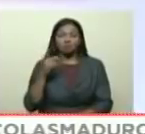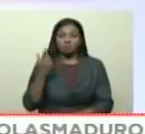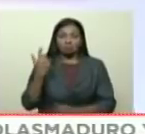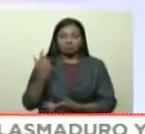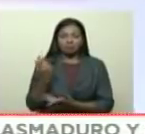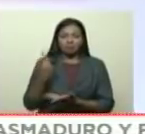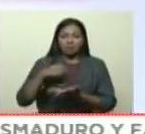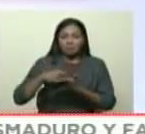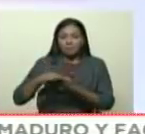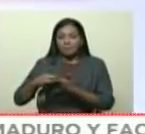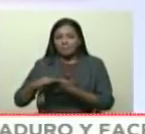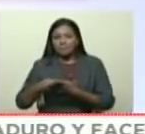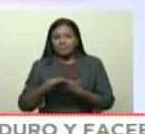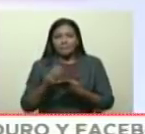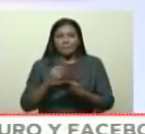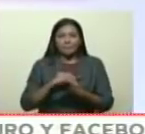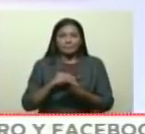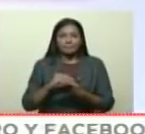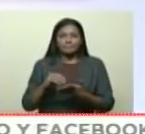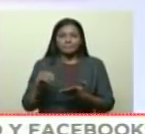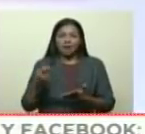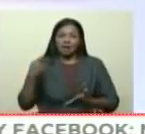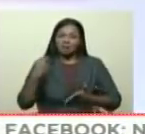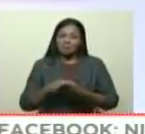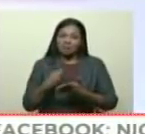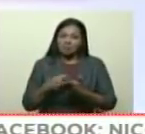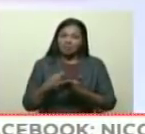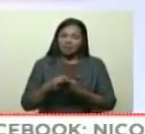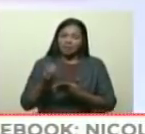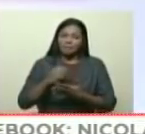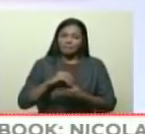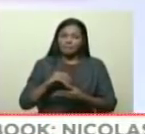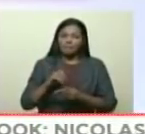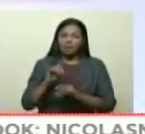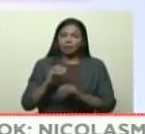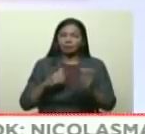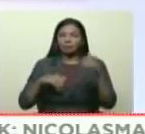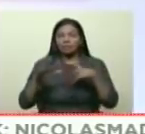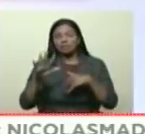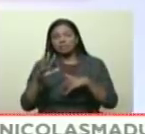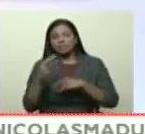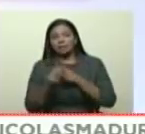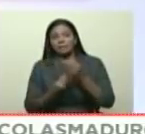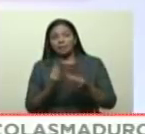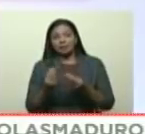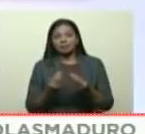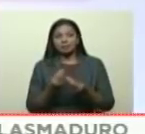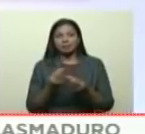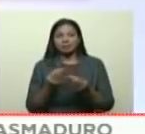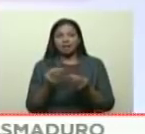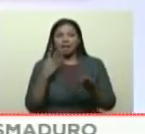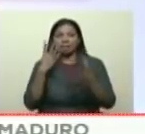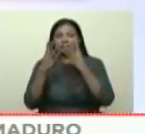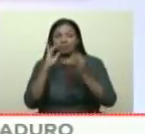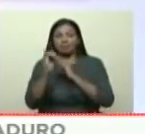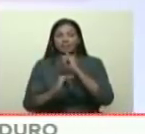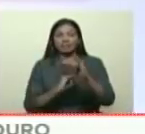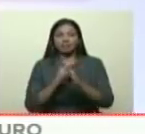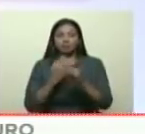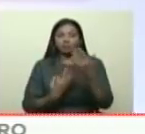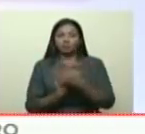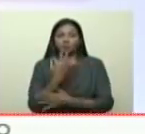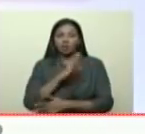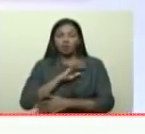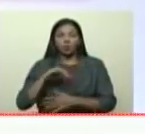recursos para invertirlos y garantizar la edición número 15 de esta feria internacional fundada